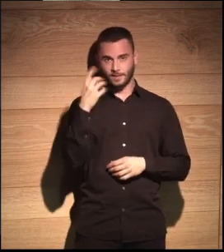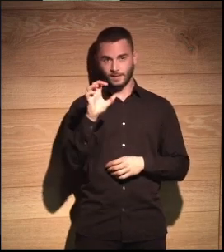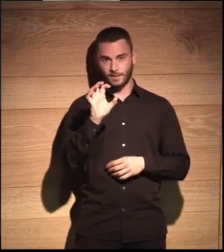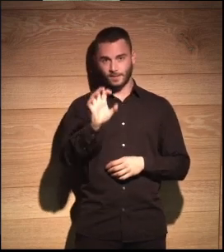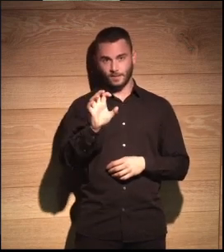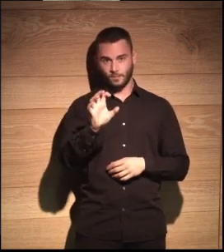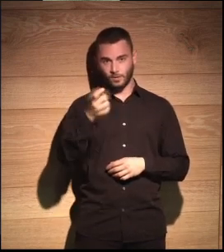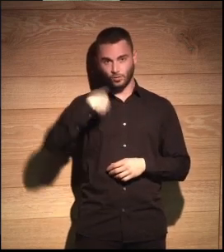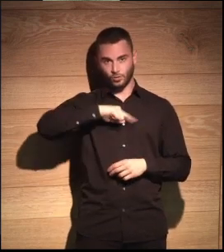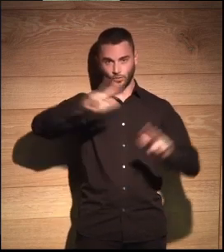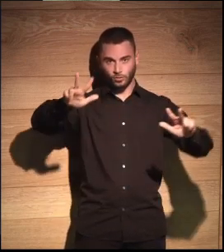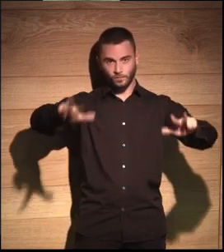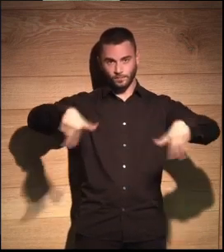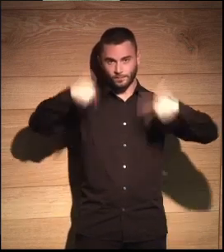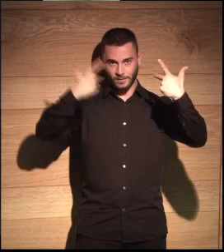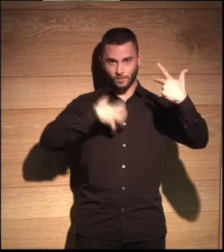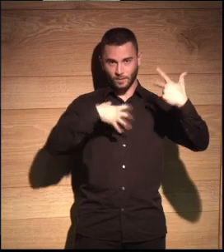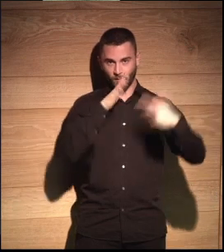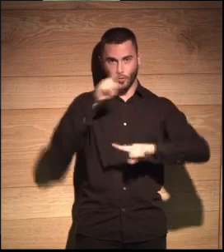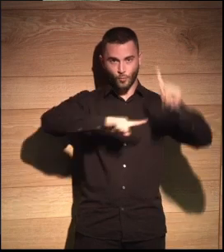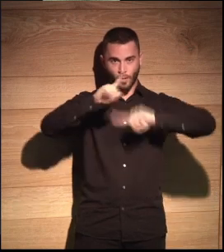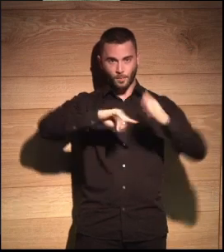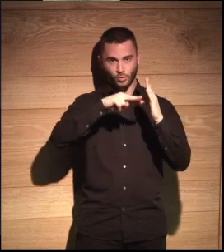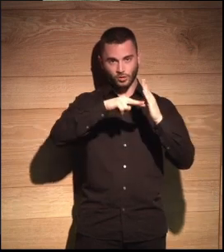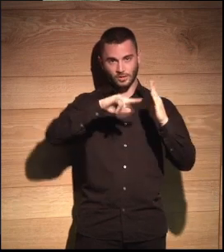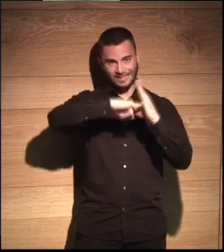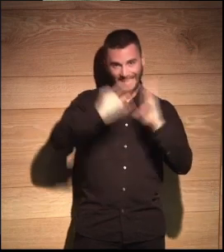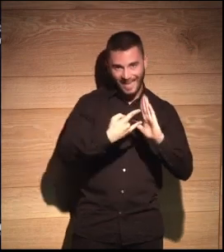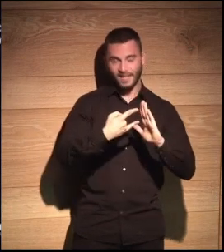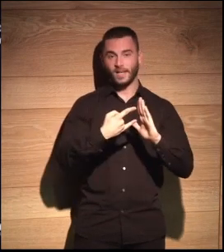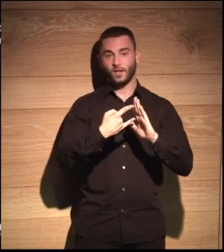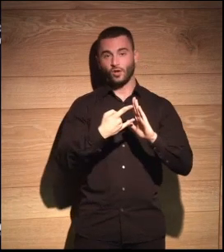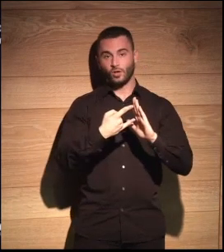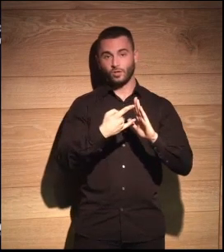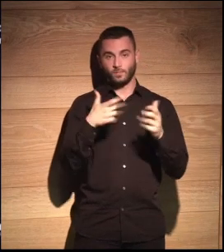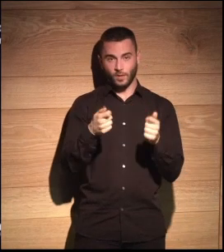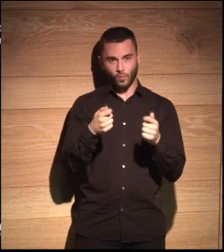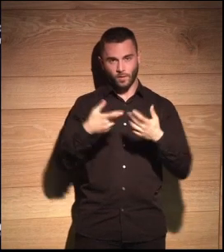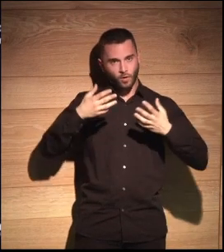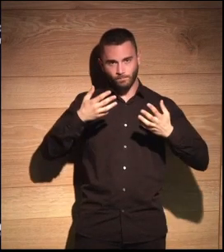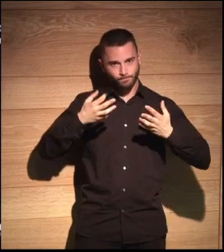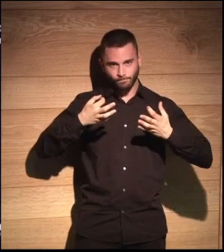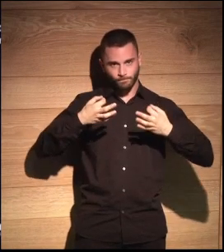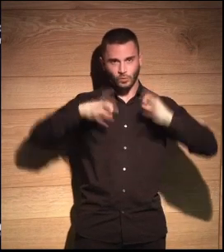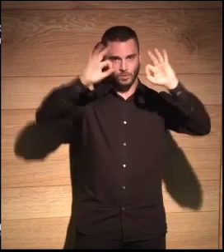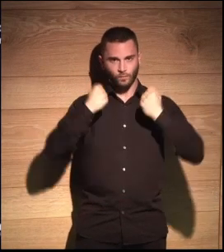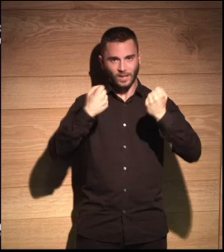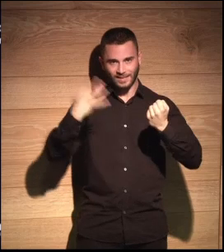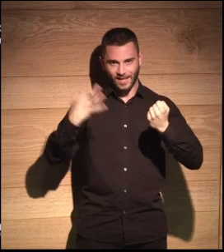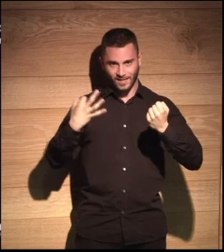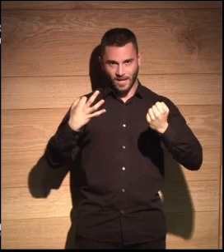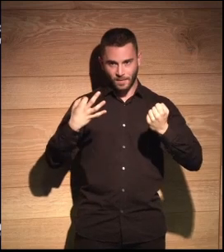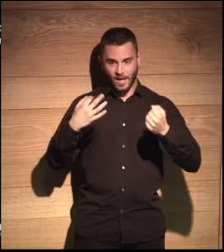por problemas técnicos, porque en videojuegos hay que ser más concreto con el número de polígonos que utilizas con una peli y luego lo